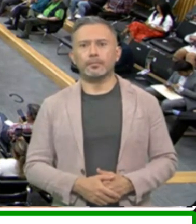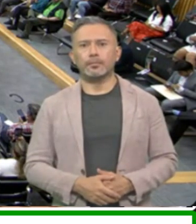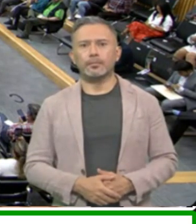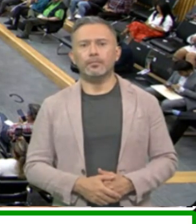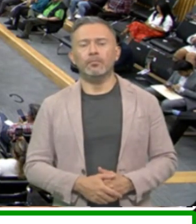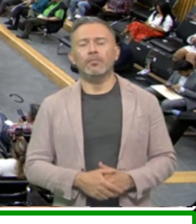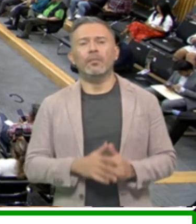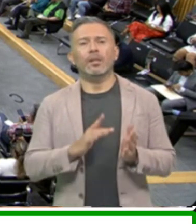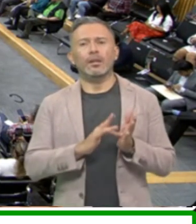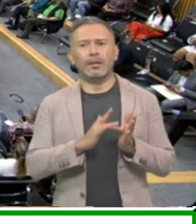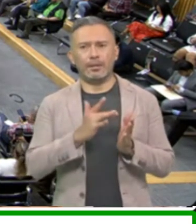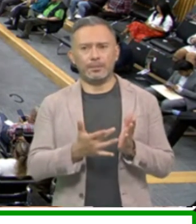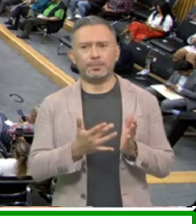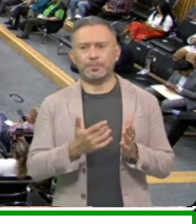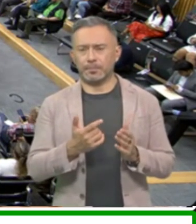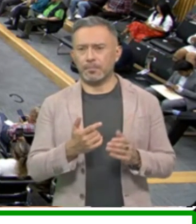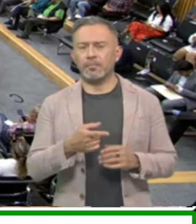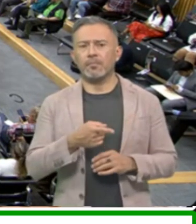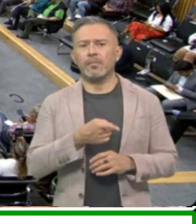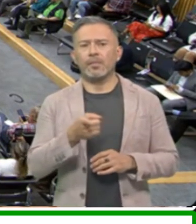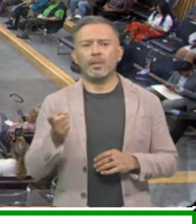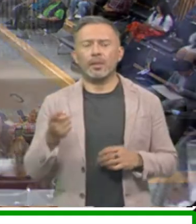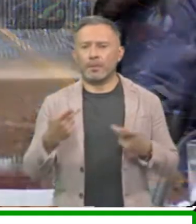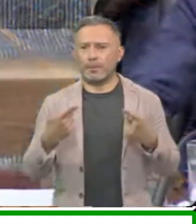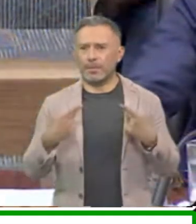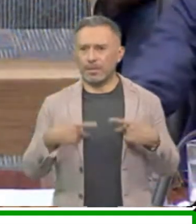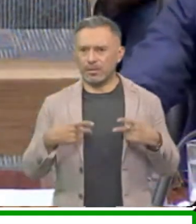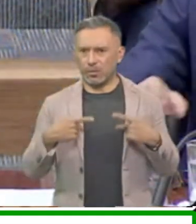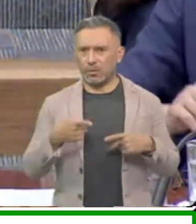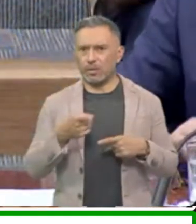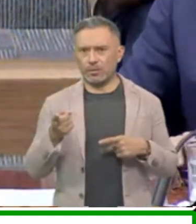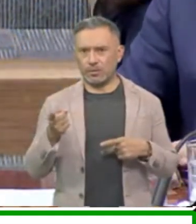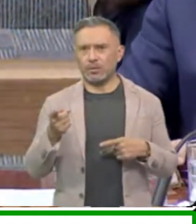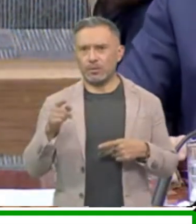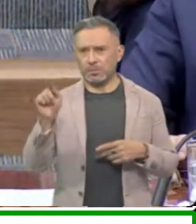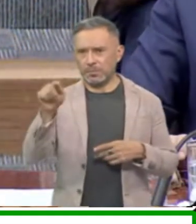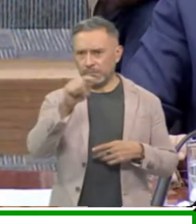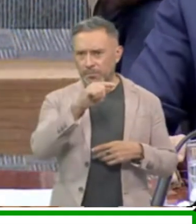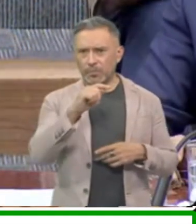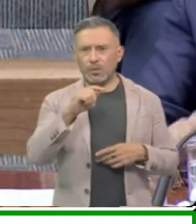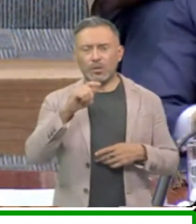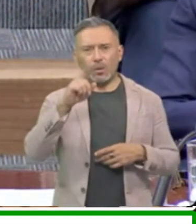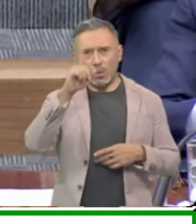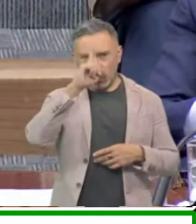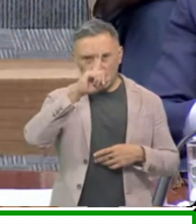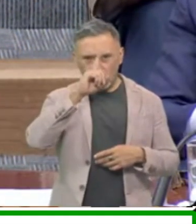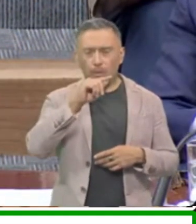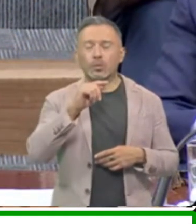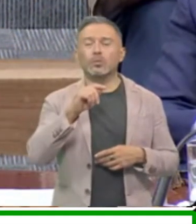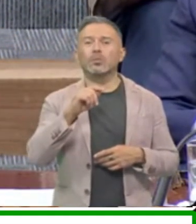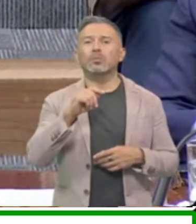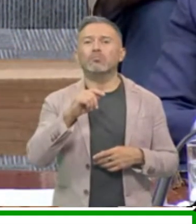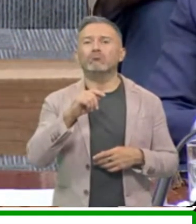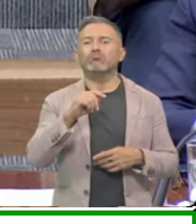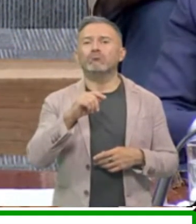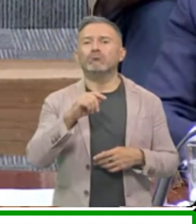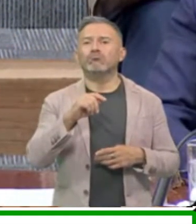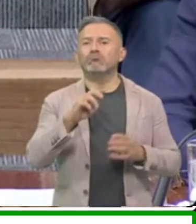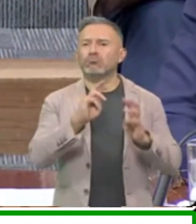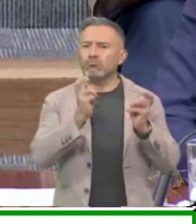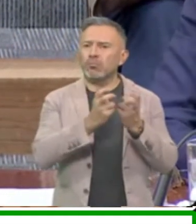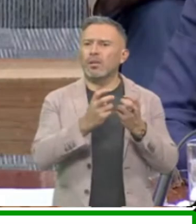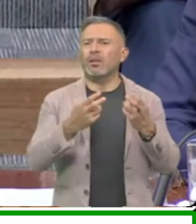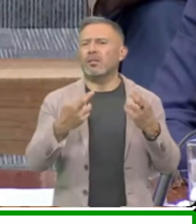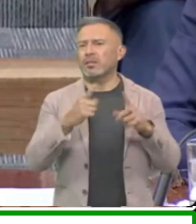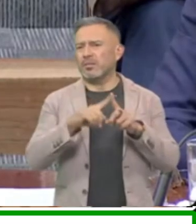Sumarme al agradecimiento a todas las personas que están todavía contando en los consejos, los consejeros, los